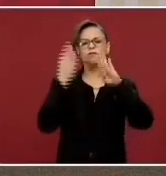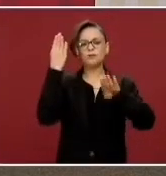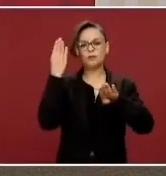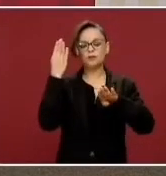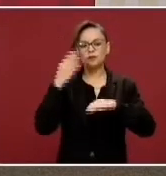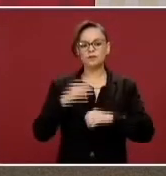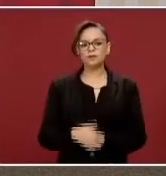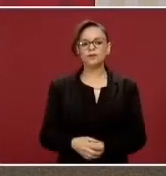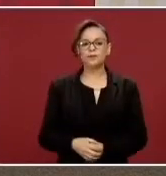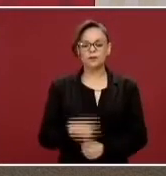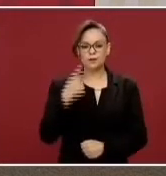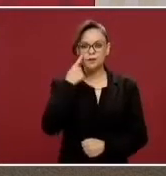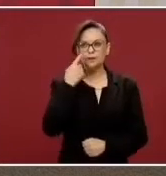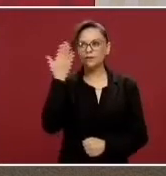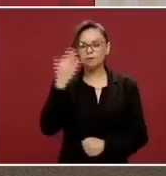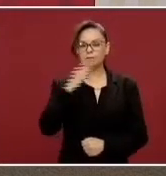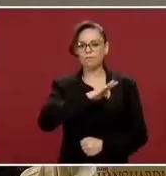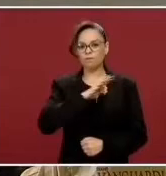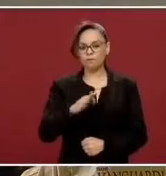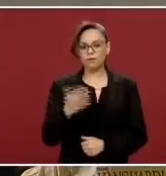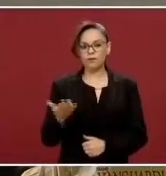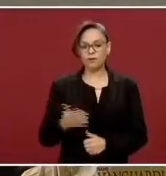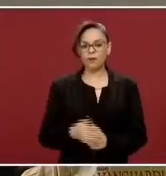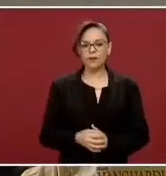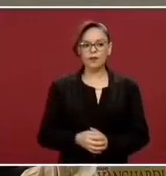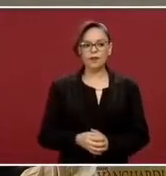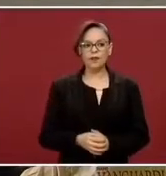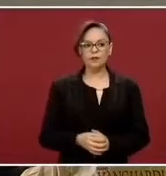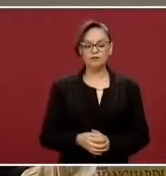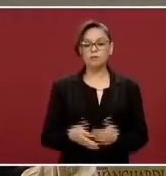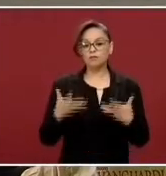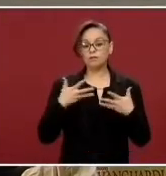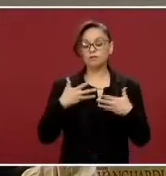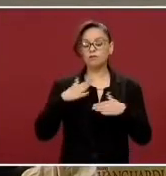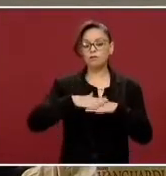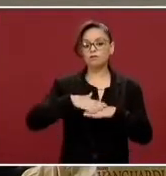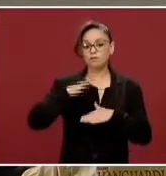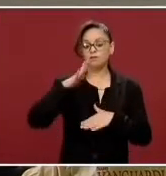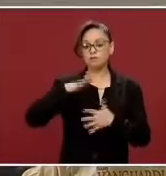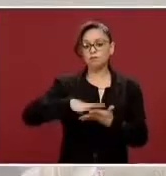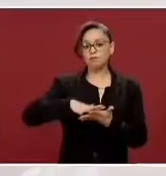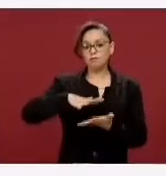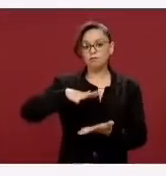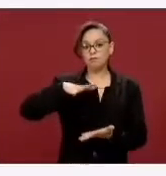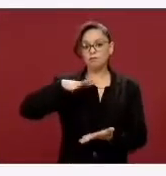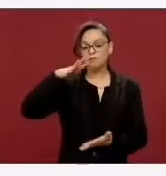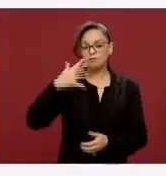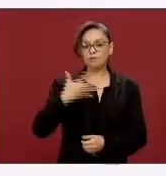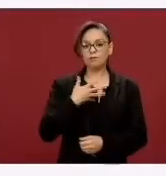un comportamiento que sigue en ascenso. Tenemos